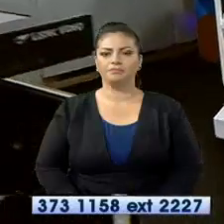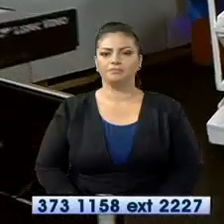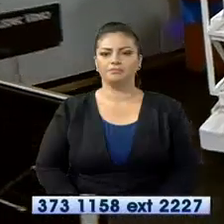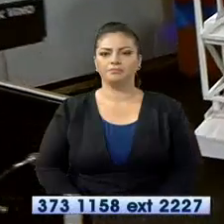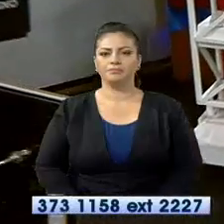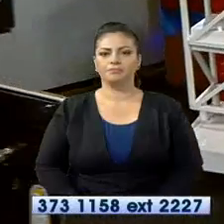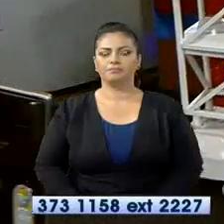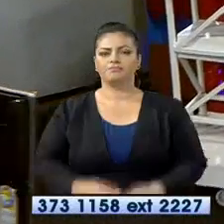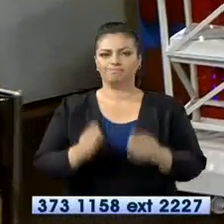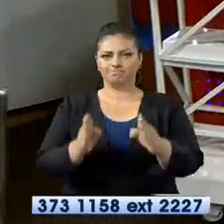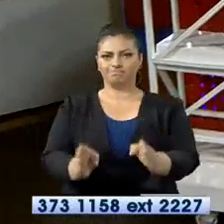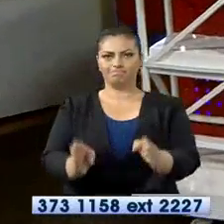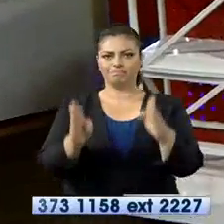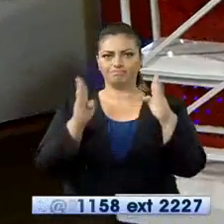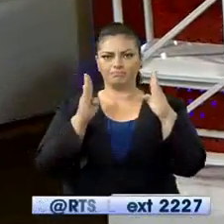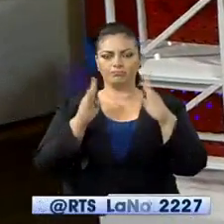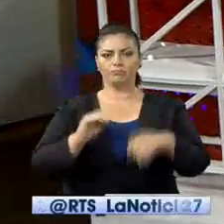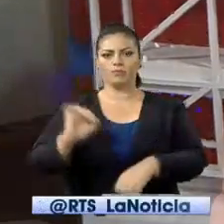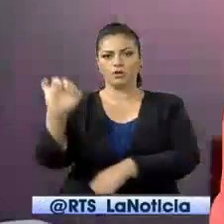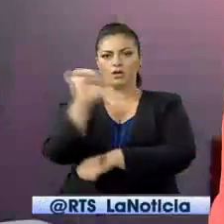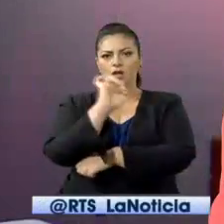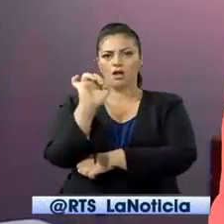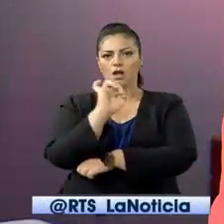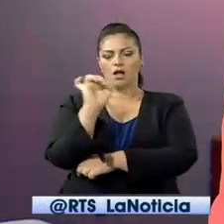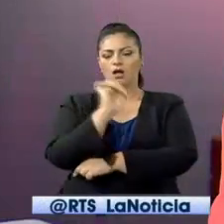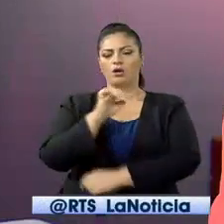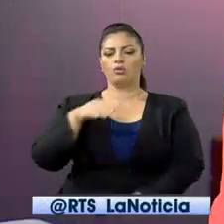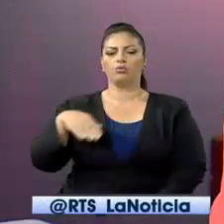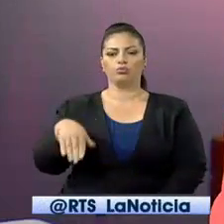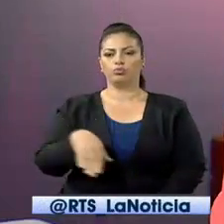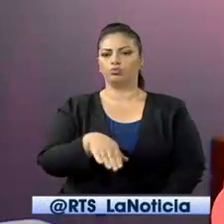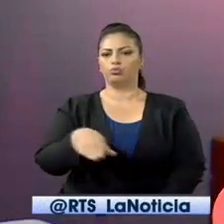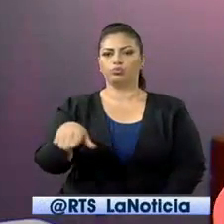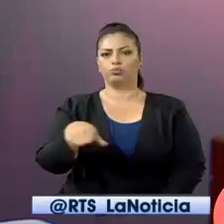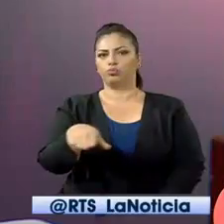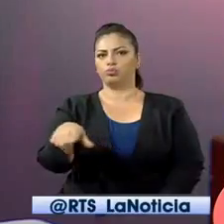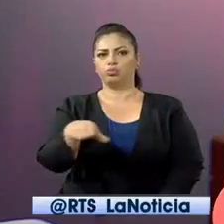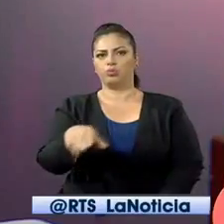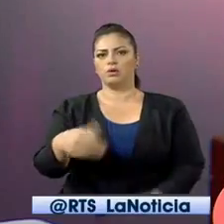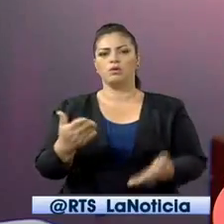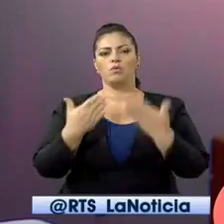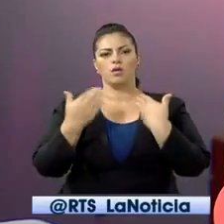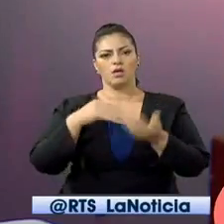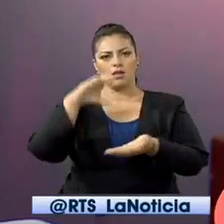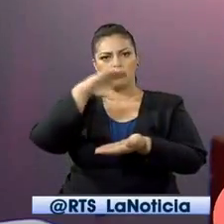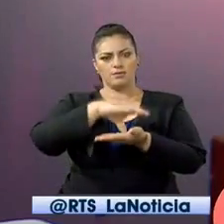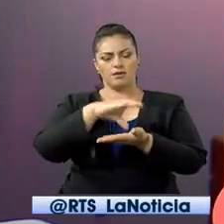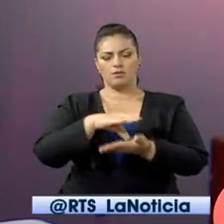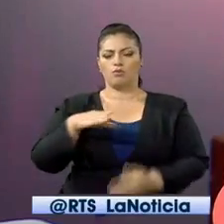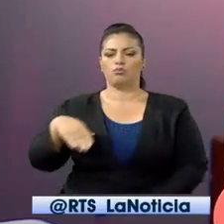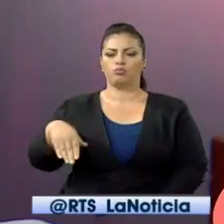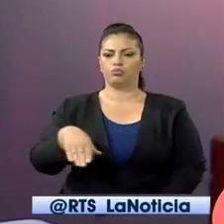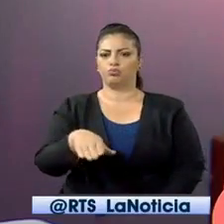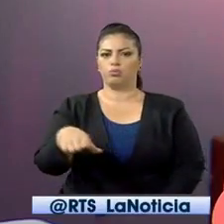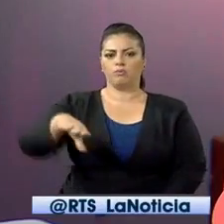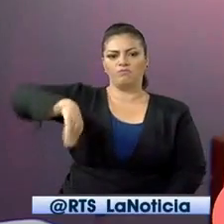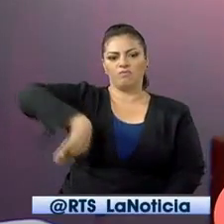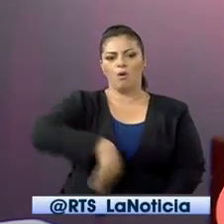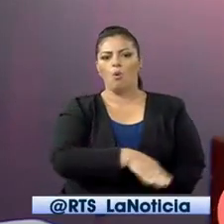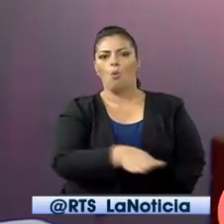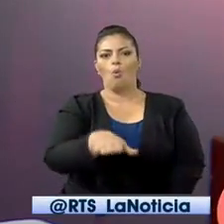Mucha atención, un vehículo que circulaba aparentemente en contravía por el centro de la ciudad de Guayaquil perdió pista y